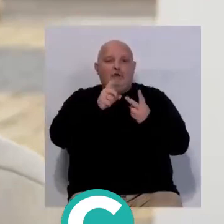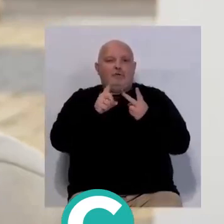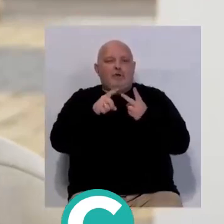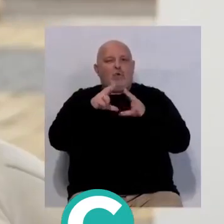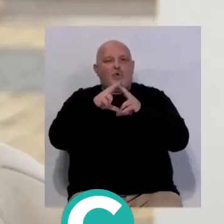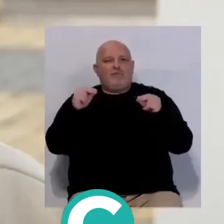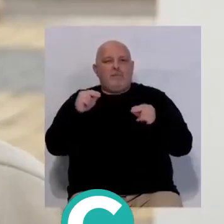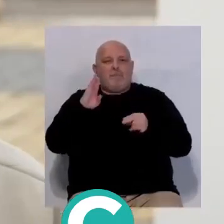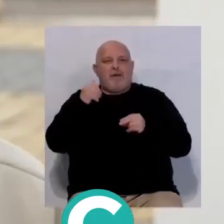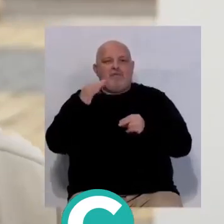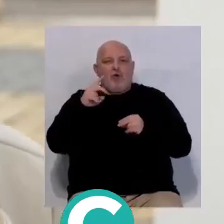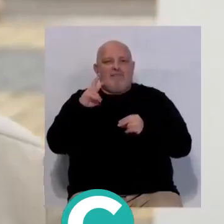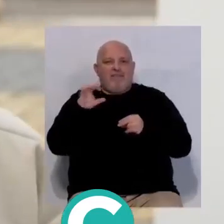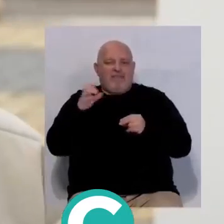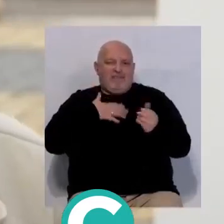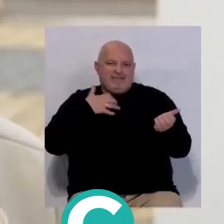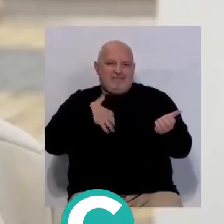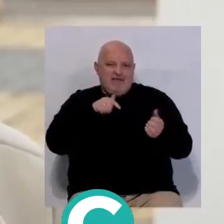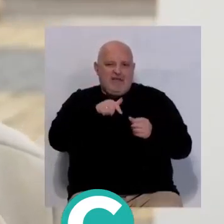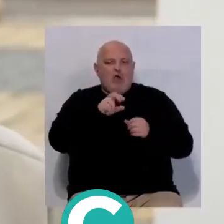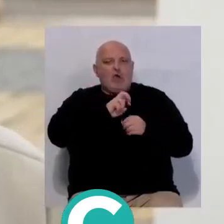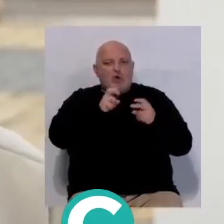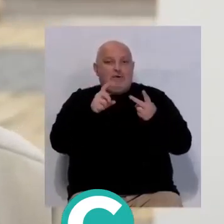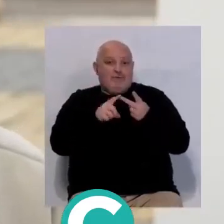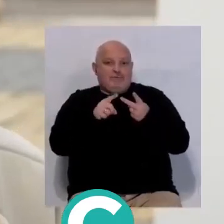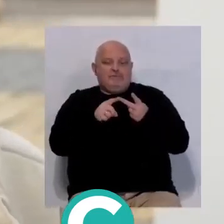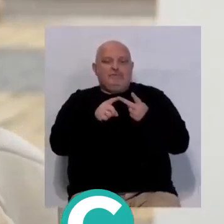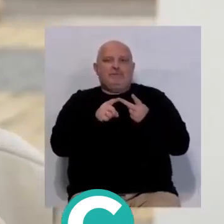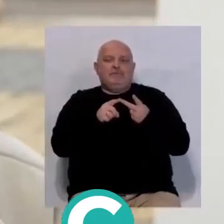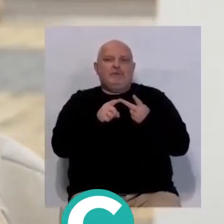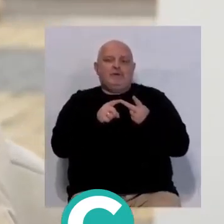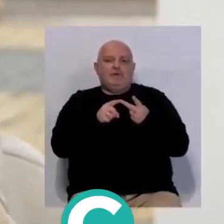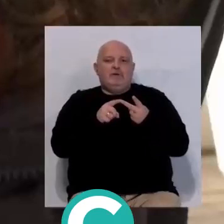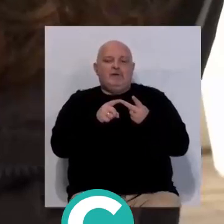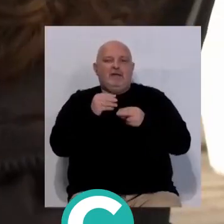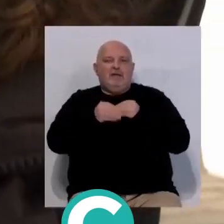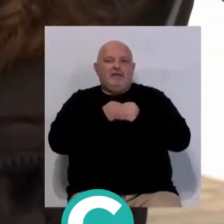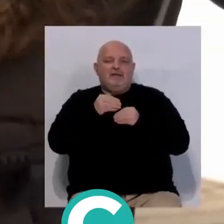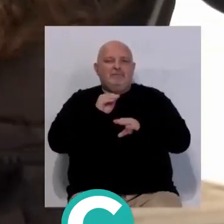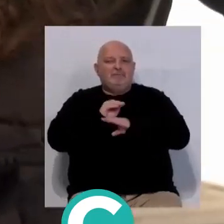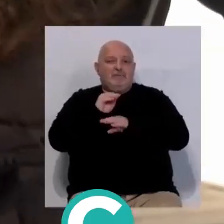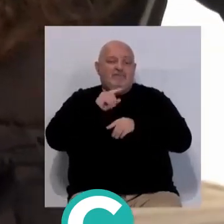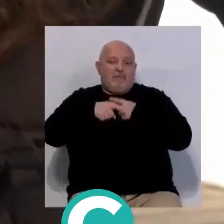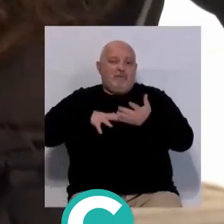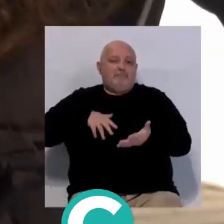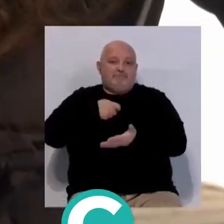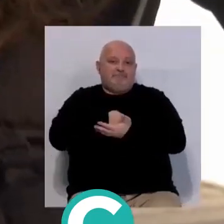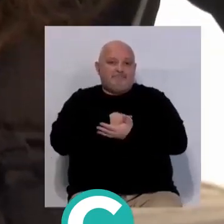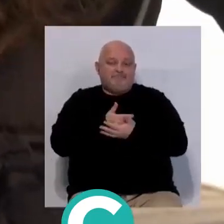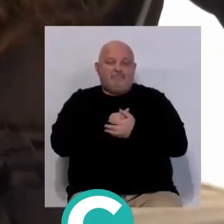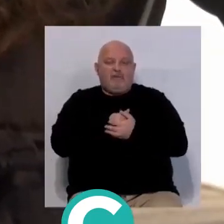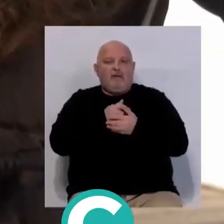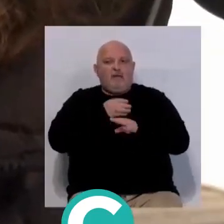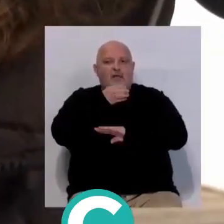de Pablo de Olavide hay una investigación abierta que lo que la estamos financiando somos las familias. Entonces ella